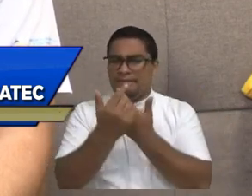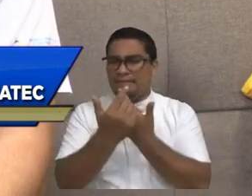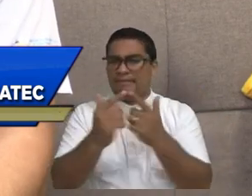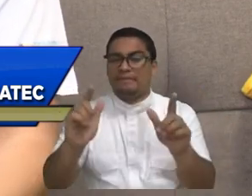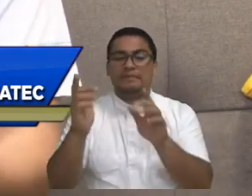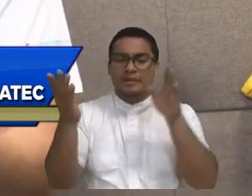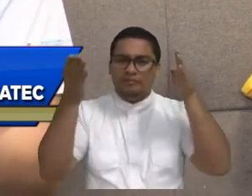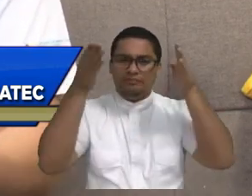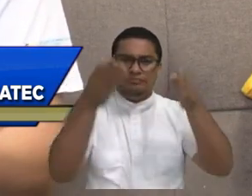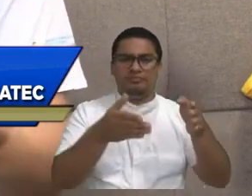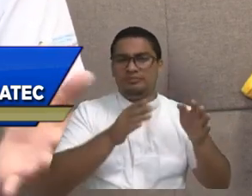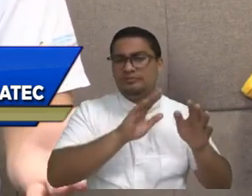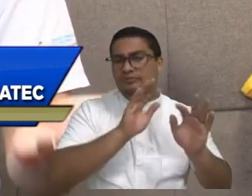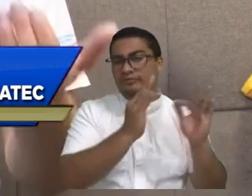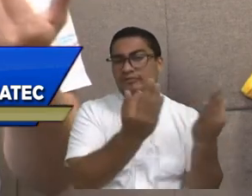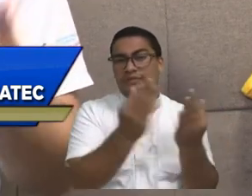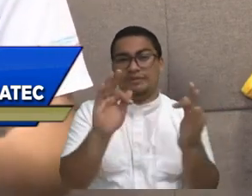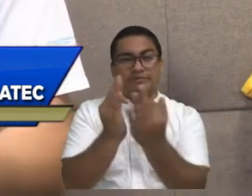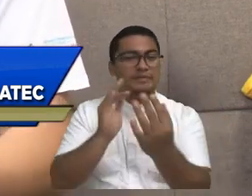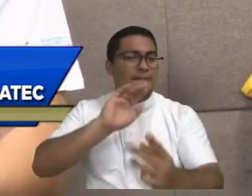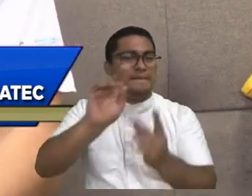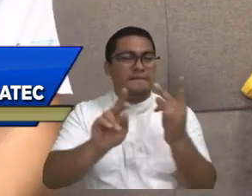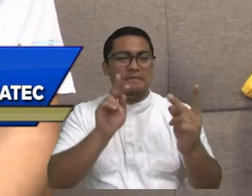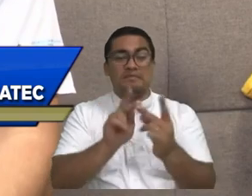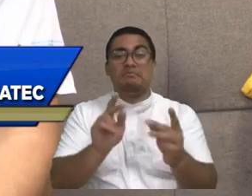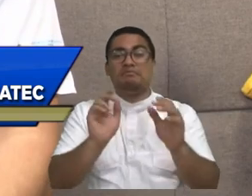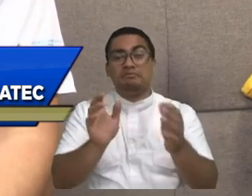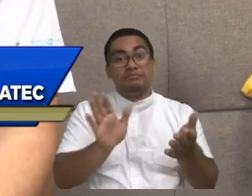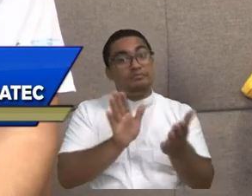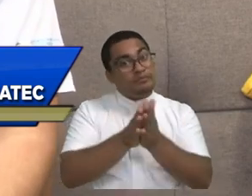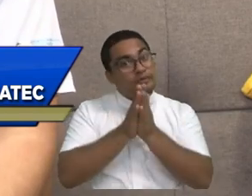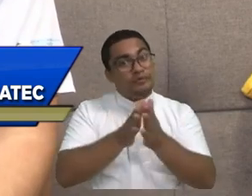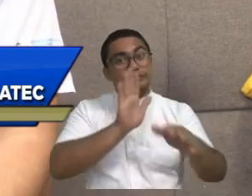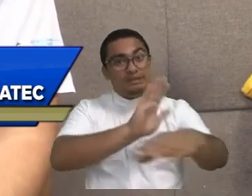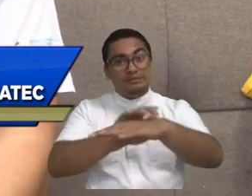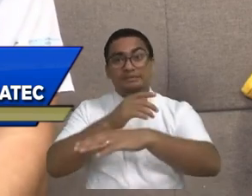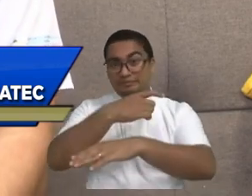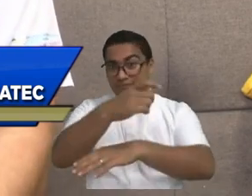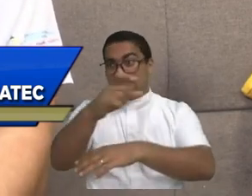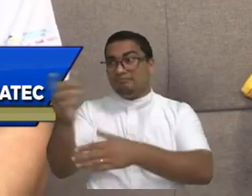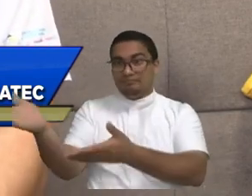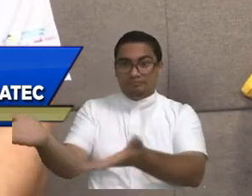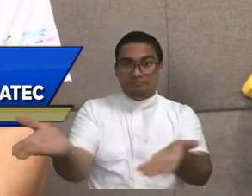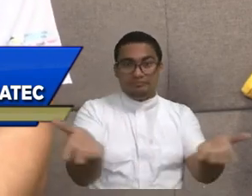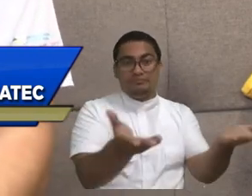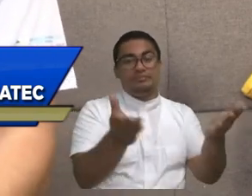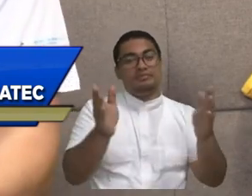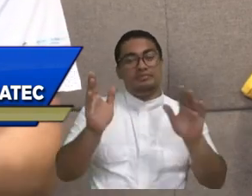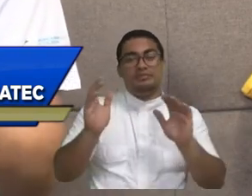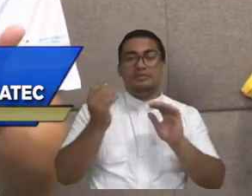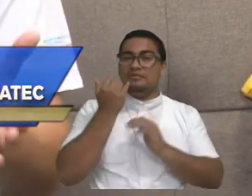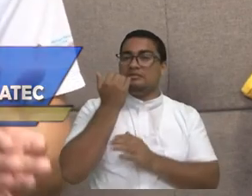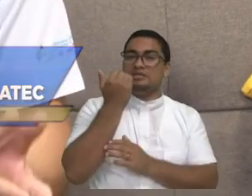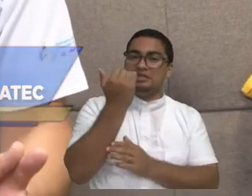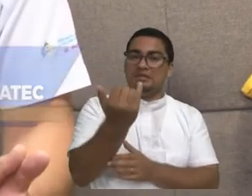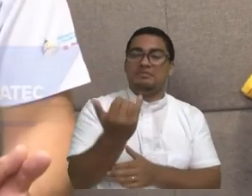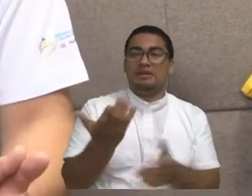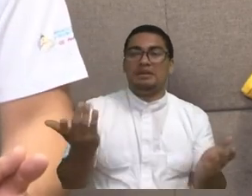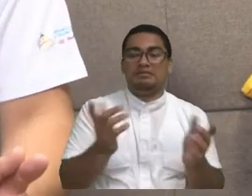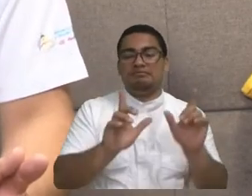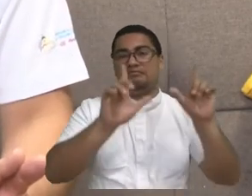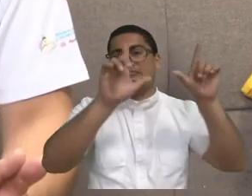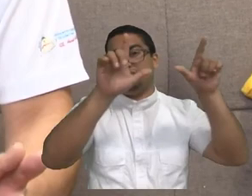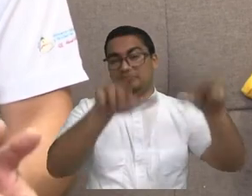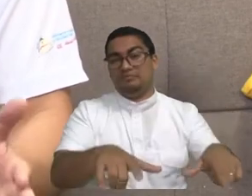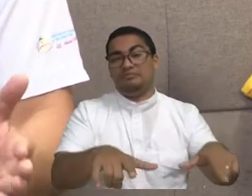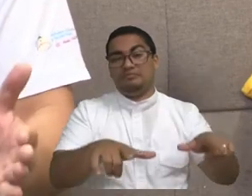familia los invitamos a que puedan acercarse comunicarse con nosotros a través de las diferentes vías estamos en proceso de matrículas